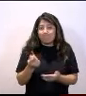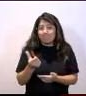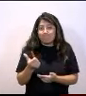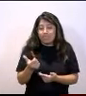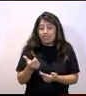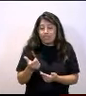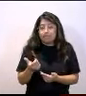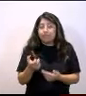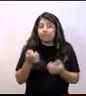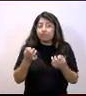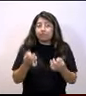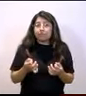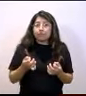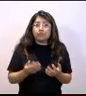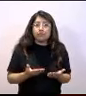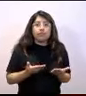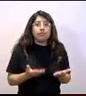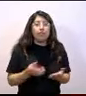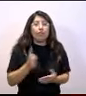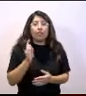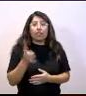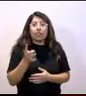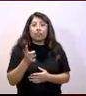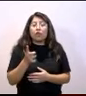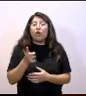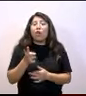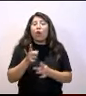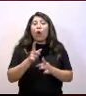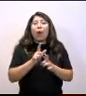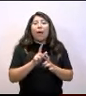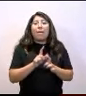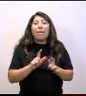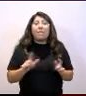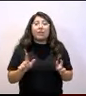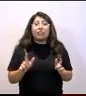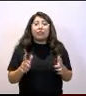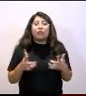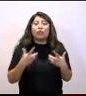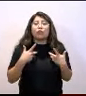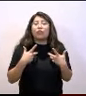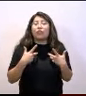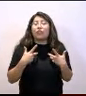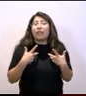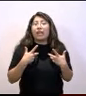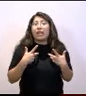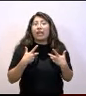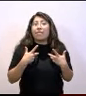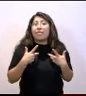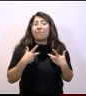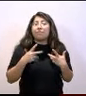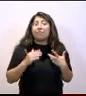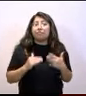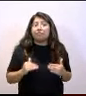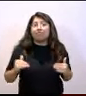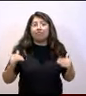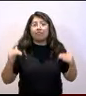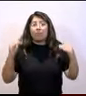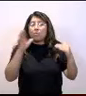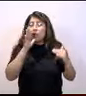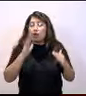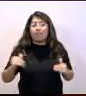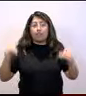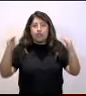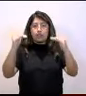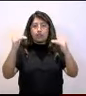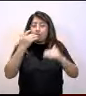beneficia precisamente a quienes menos sufren los efectos de la inflación, a las rentas más altas,